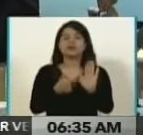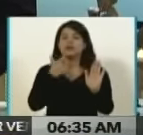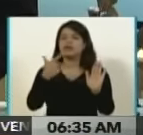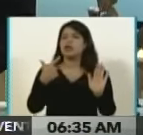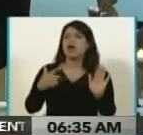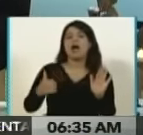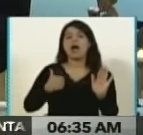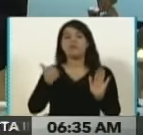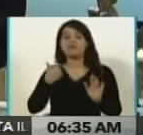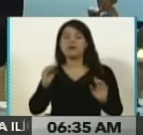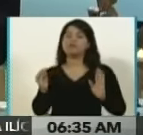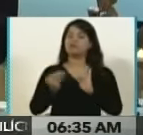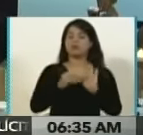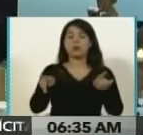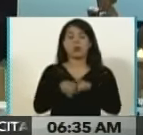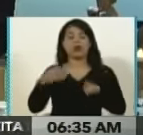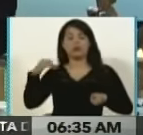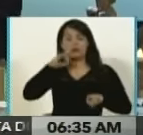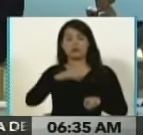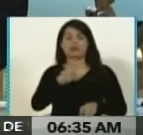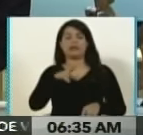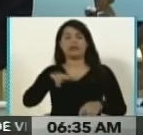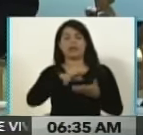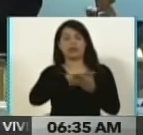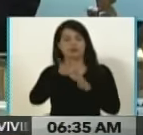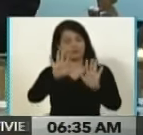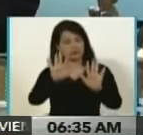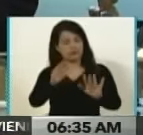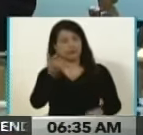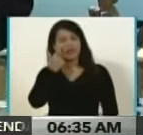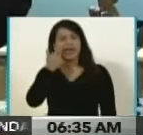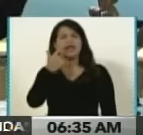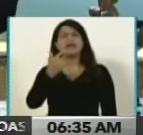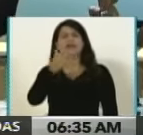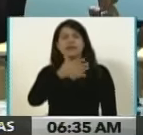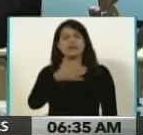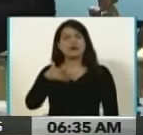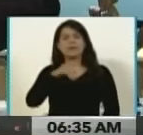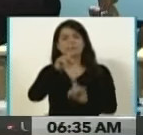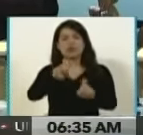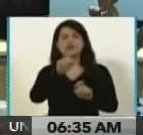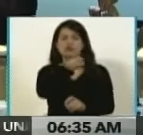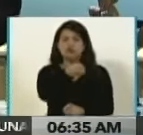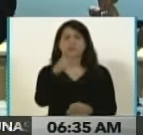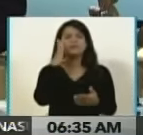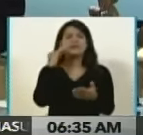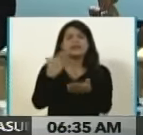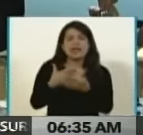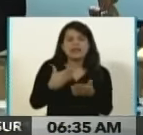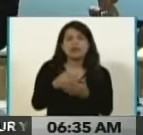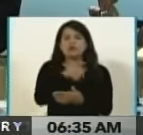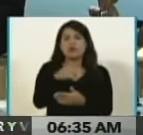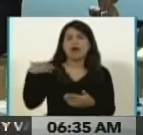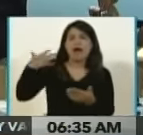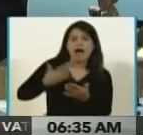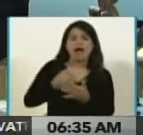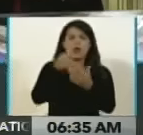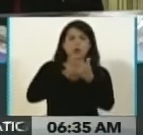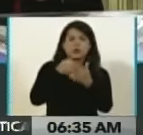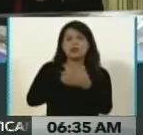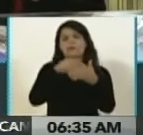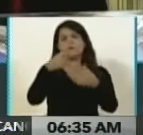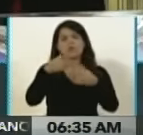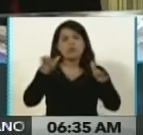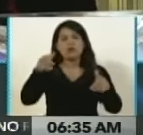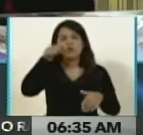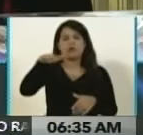este 23 de enero por el año 2017. Queremos preconsultarlo 59 años después, usted que vivió todas esas luchas populares, ¿qué realidad hay